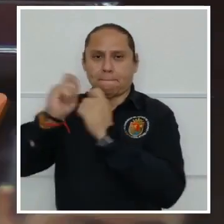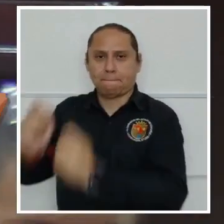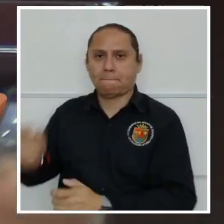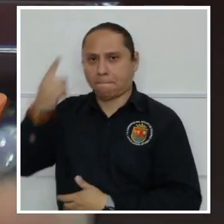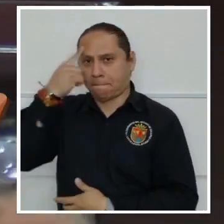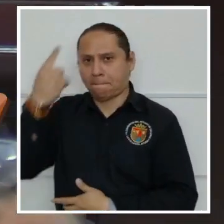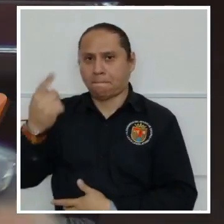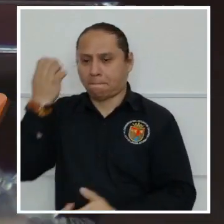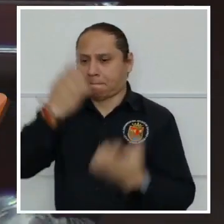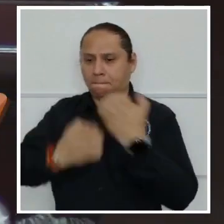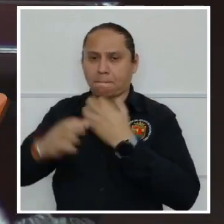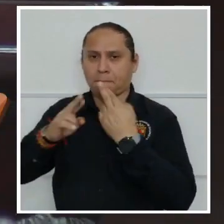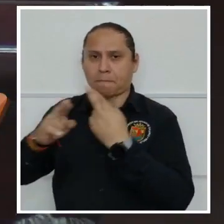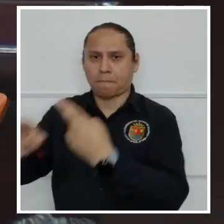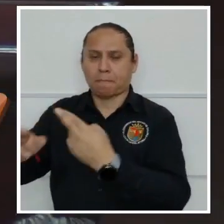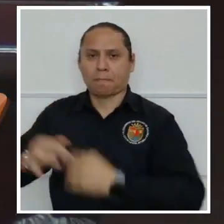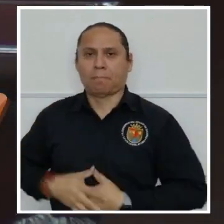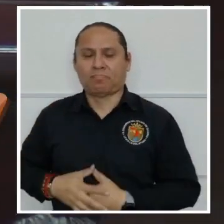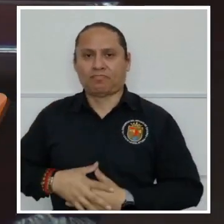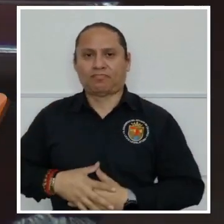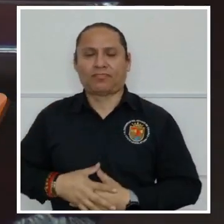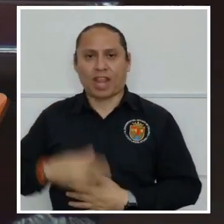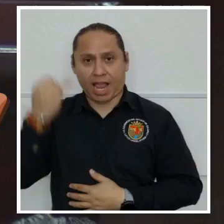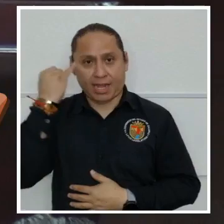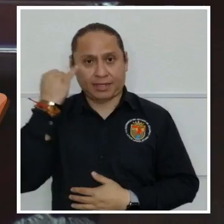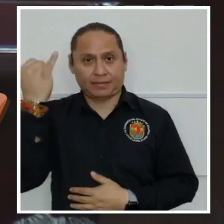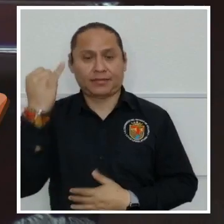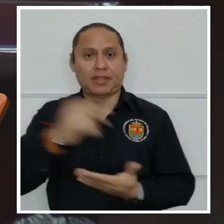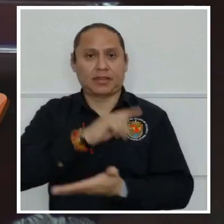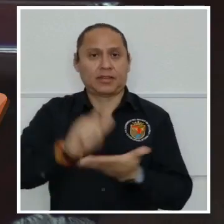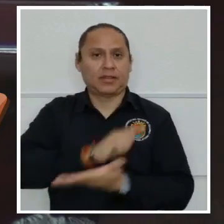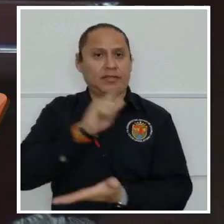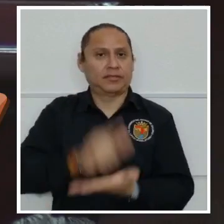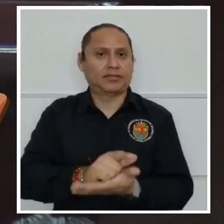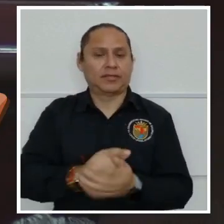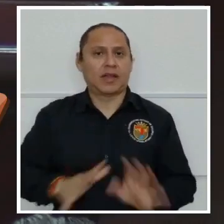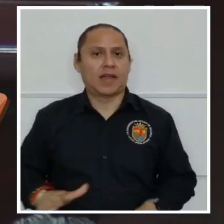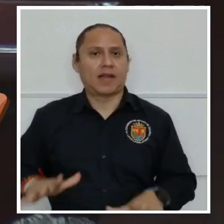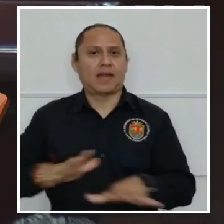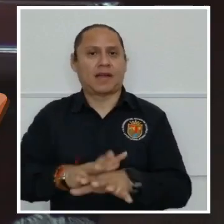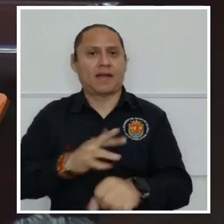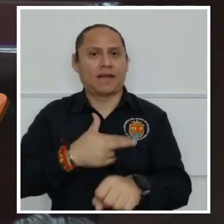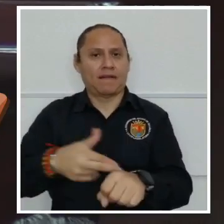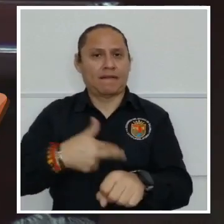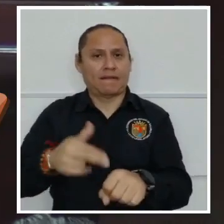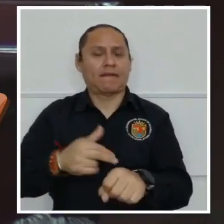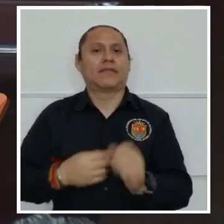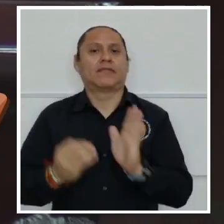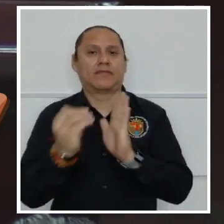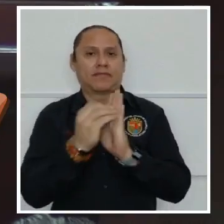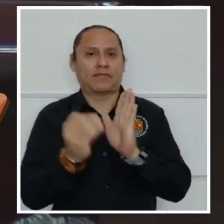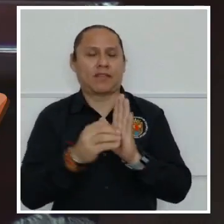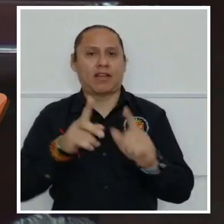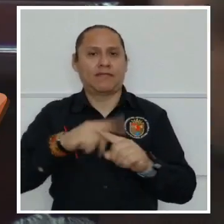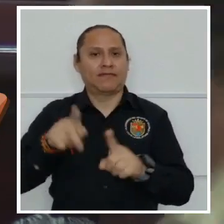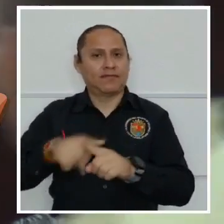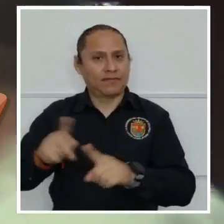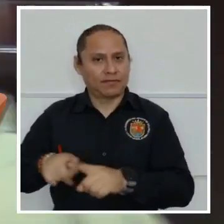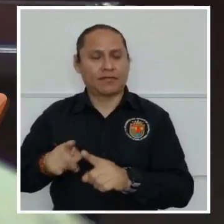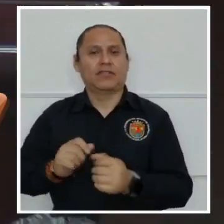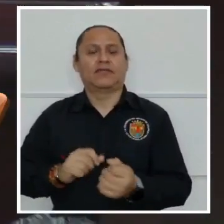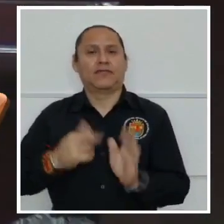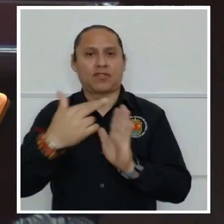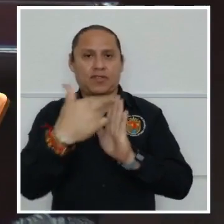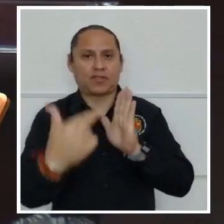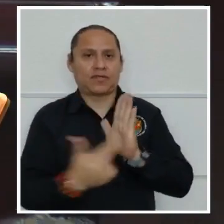fue turnado para su estudio y dictamen la iniciativa de decreto por el que se reforman y adicionan diversas disposiciones